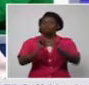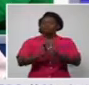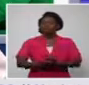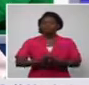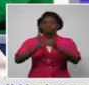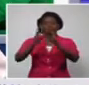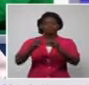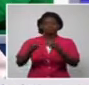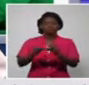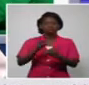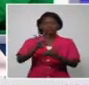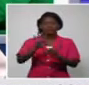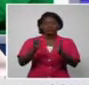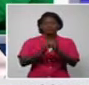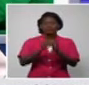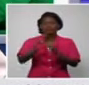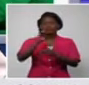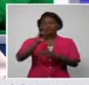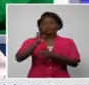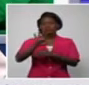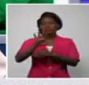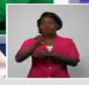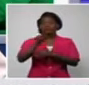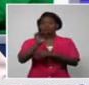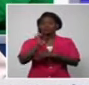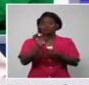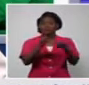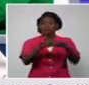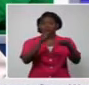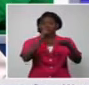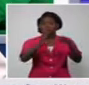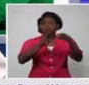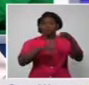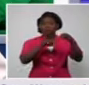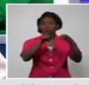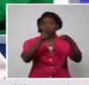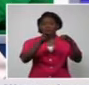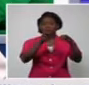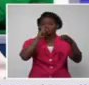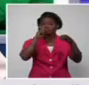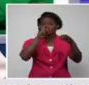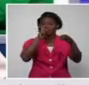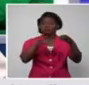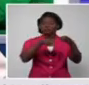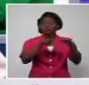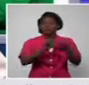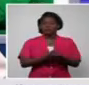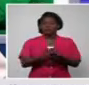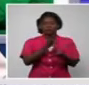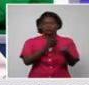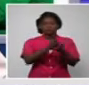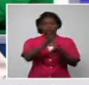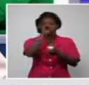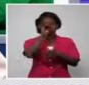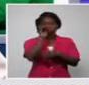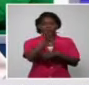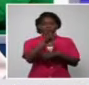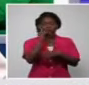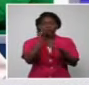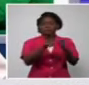5.105 en este grupo de edades pediátricas, activos en el día de hoy una cifra elevada,